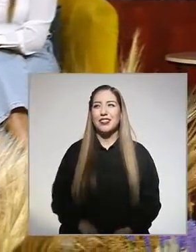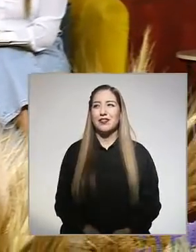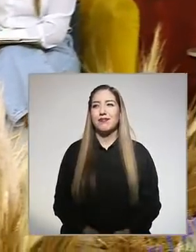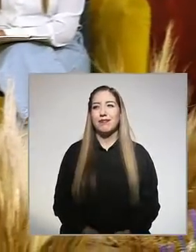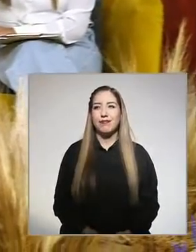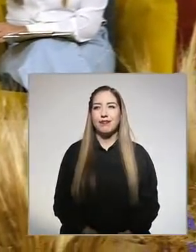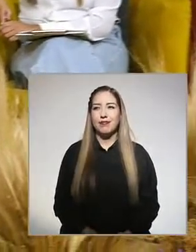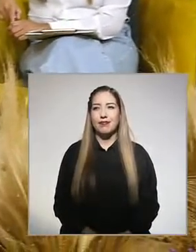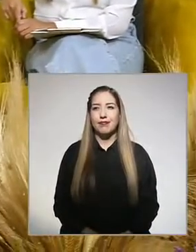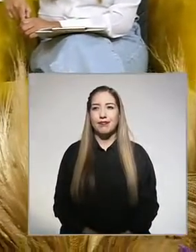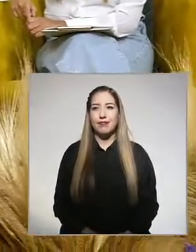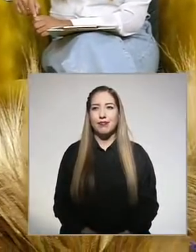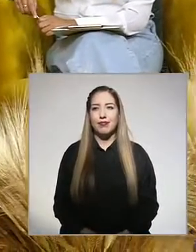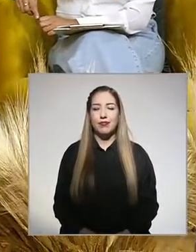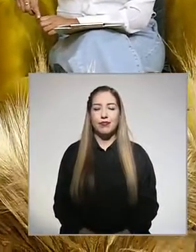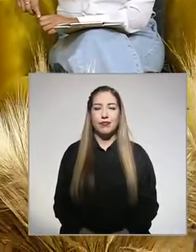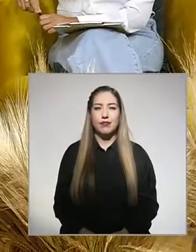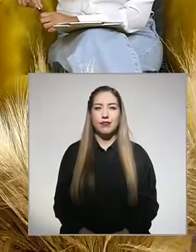Confieso que sí. Pero